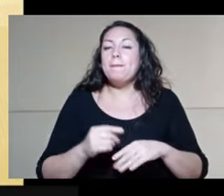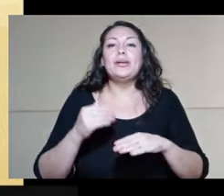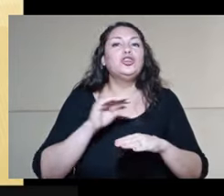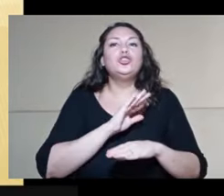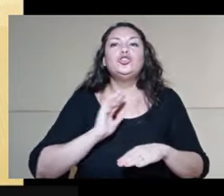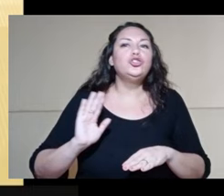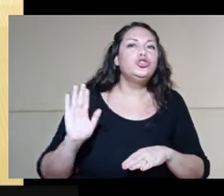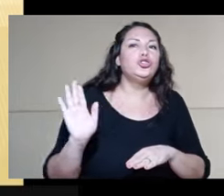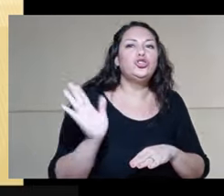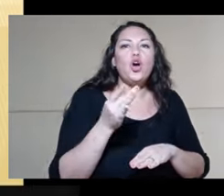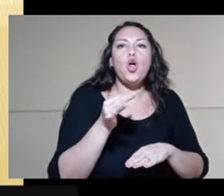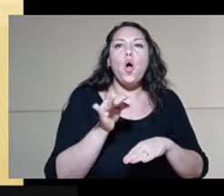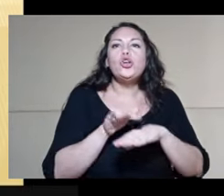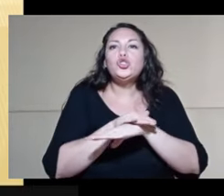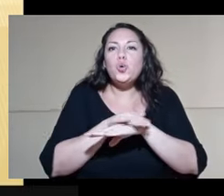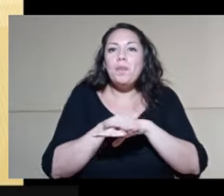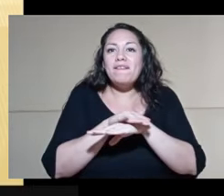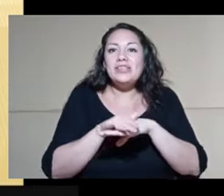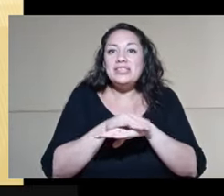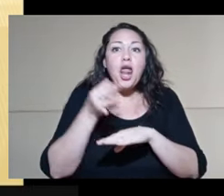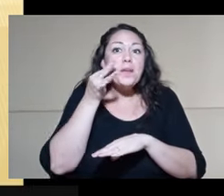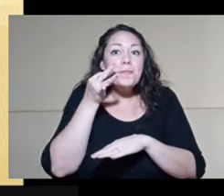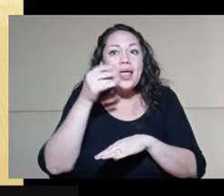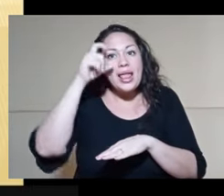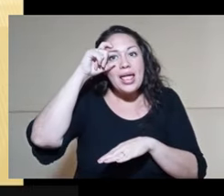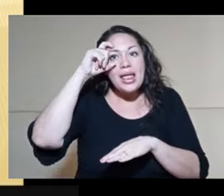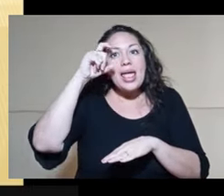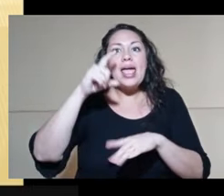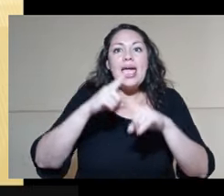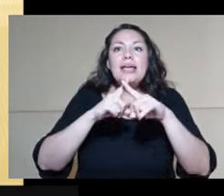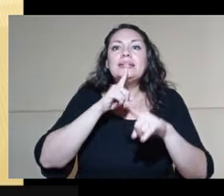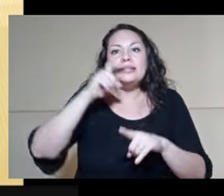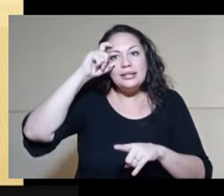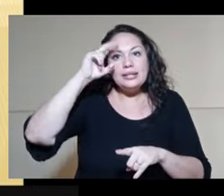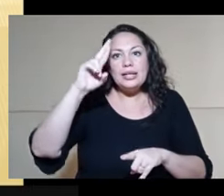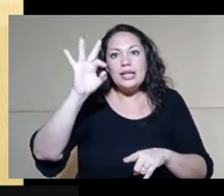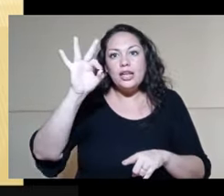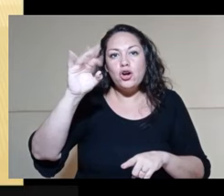piel. Pero todo lo que es superficial son los que se llaman exteroceptores. Ahí tenemos el tacto, el